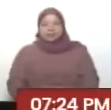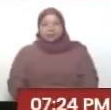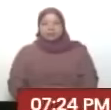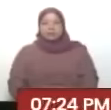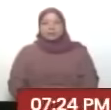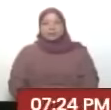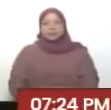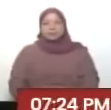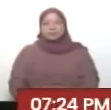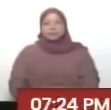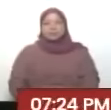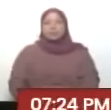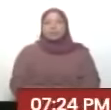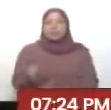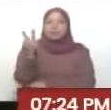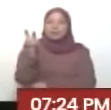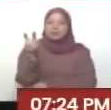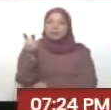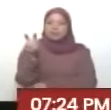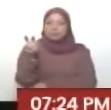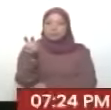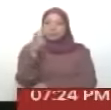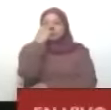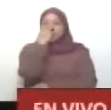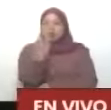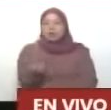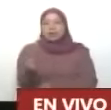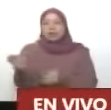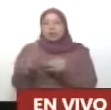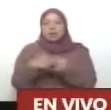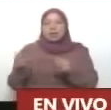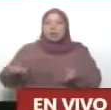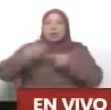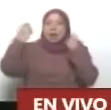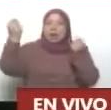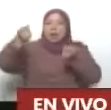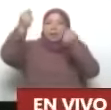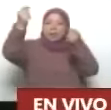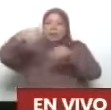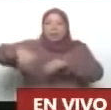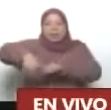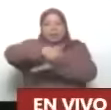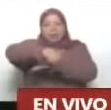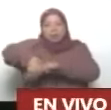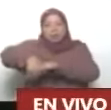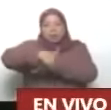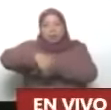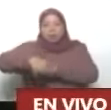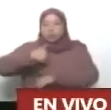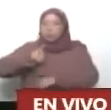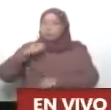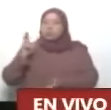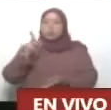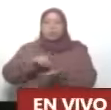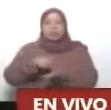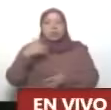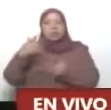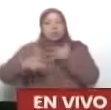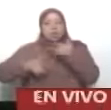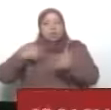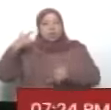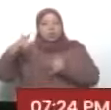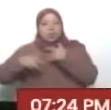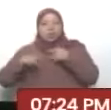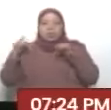Luego estuvimos el viernes, me invitaron al cierre de campaña de calle. Yo no había participado en ningún acto de calle,